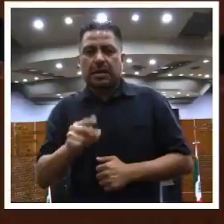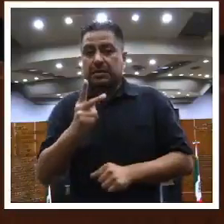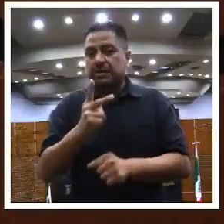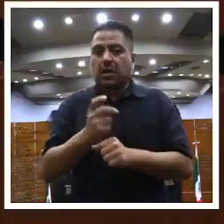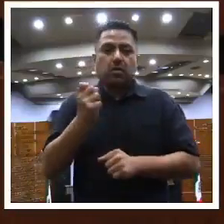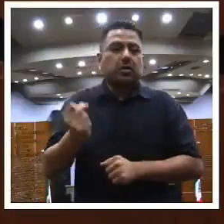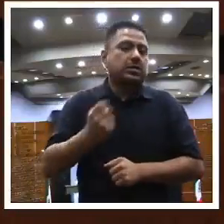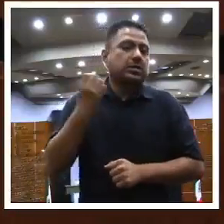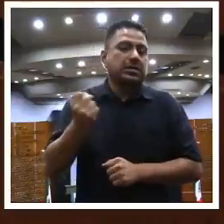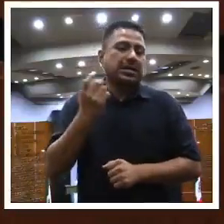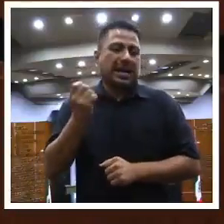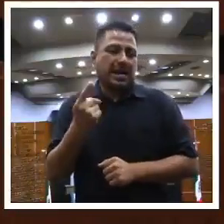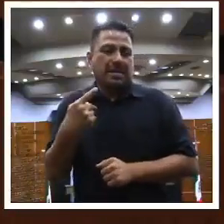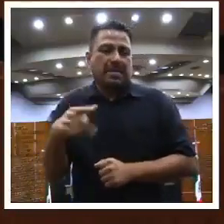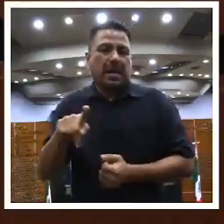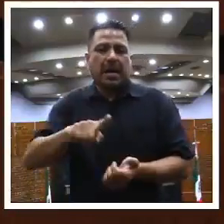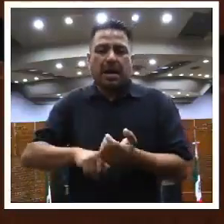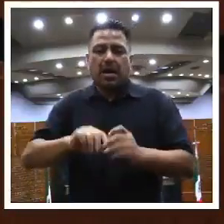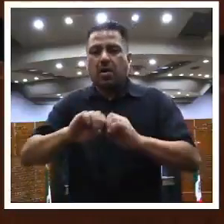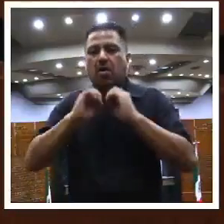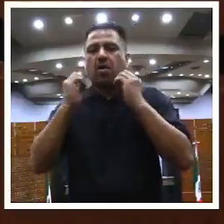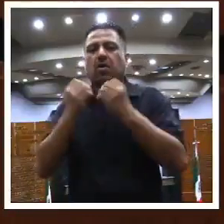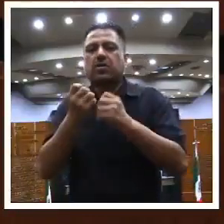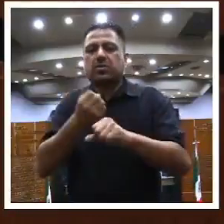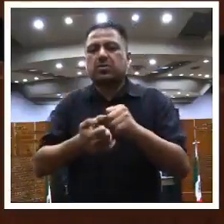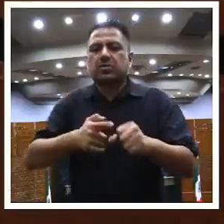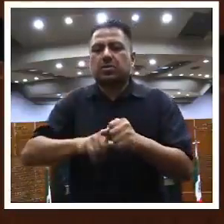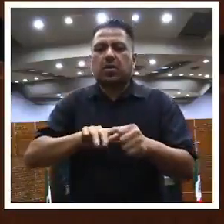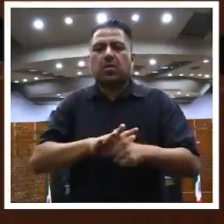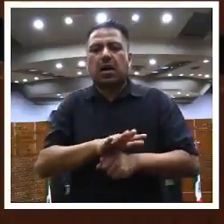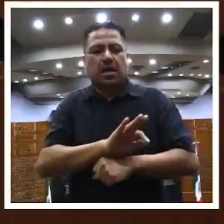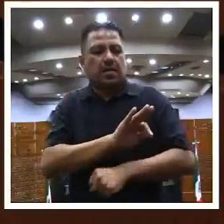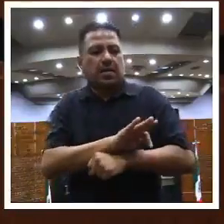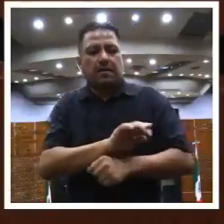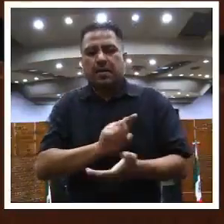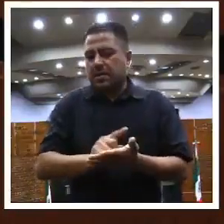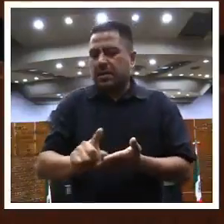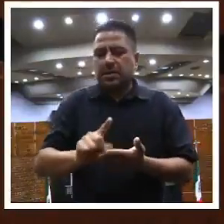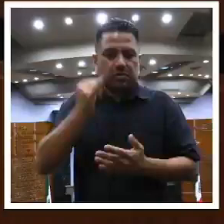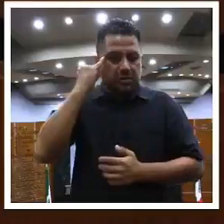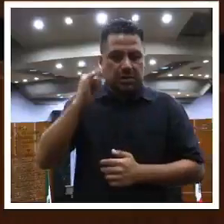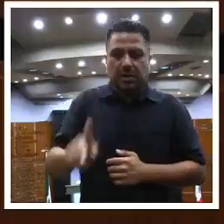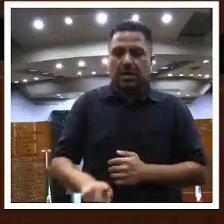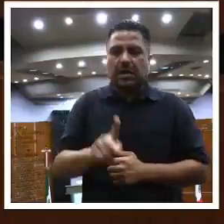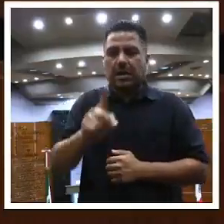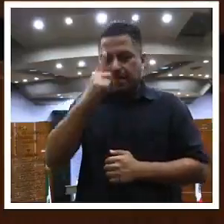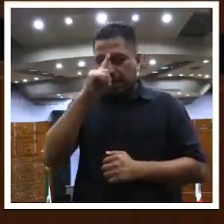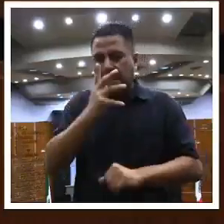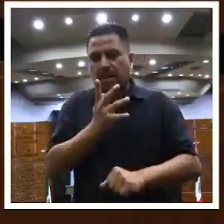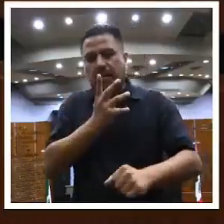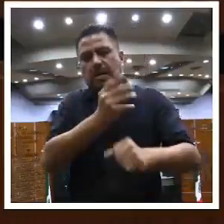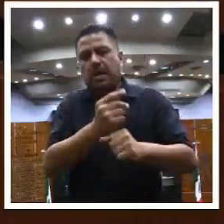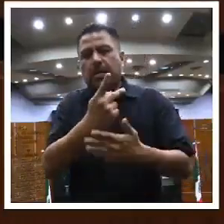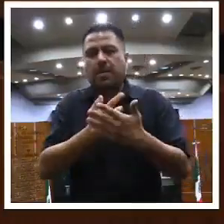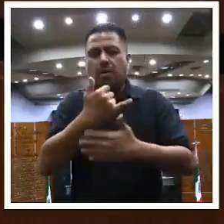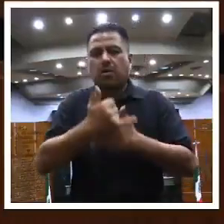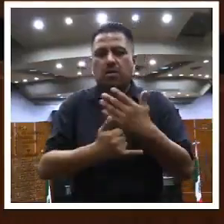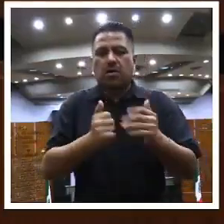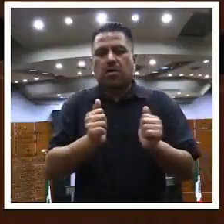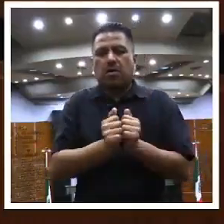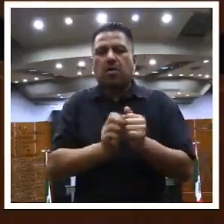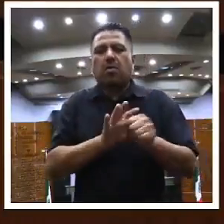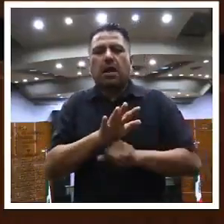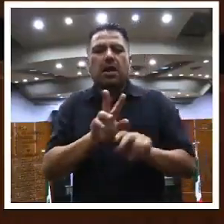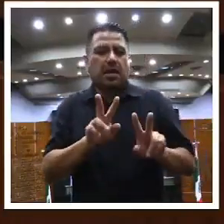la CRAC-PC y organizaciones sociales afines a la defensa de los derechos indígenas para diseñar su propio proyecto de reforma